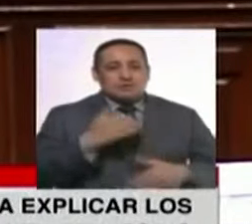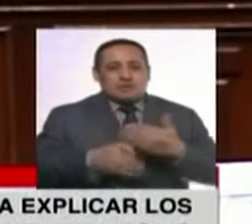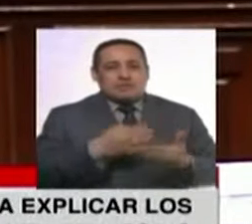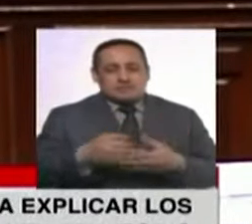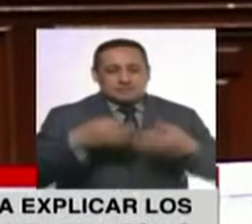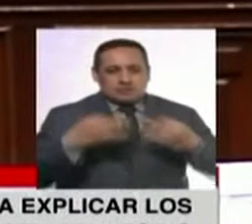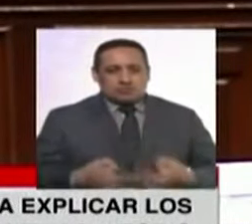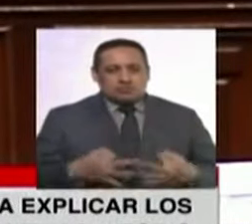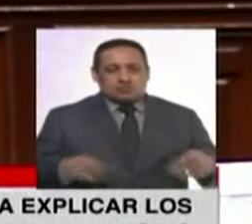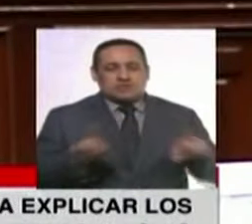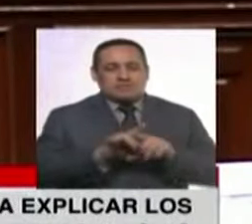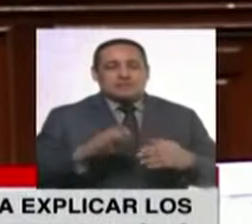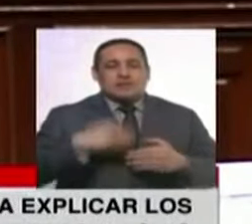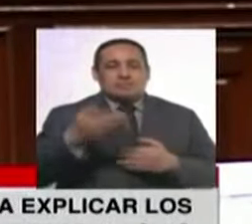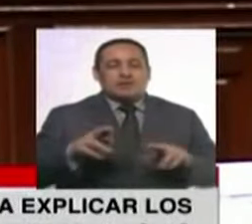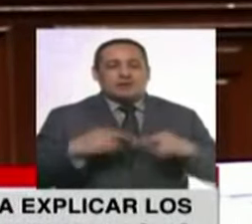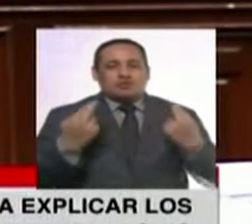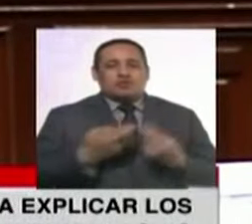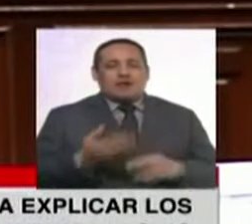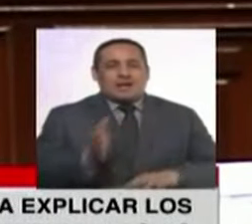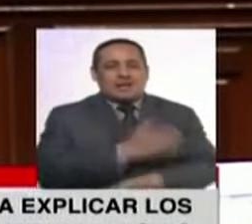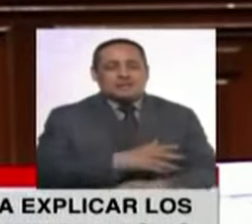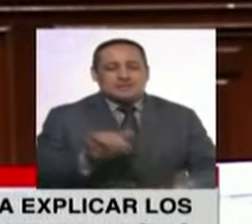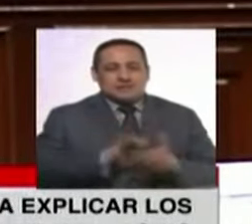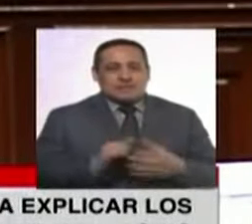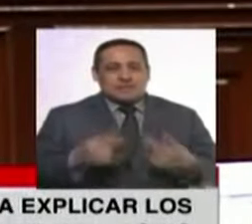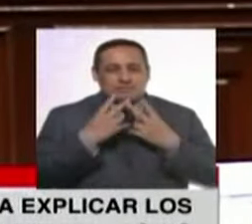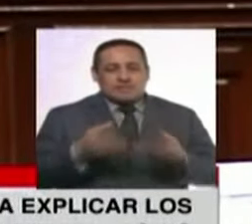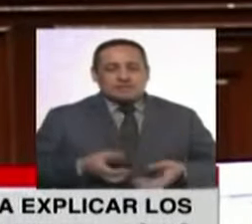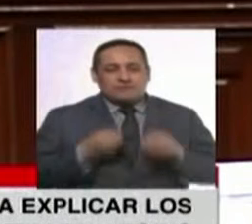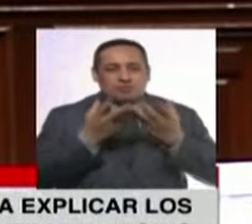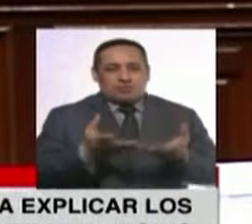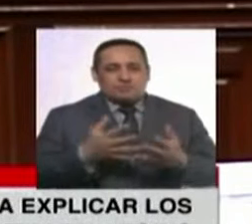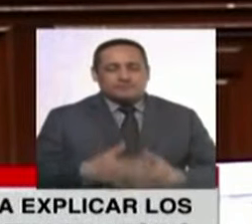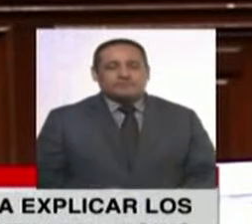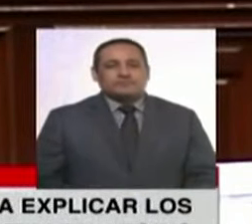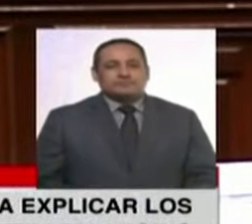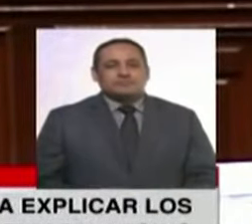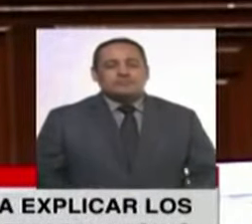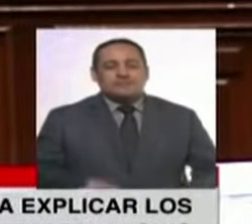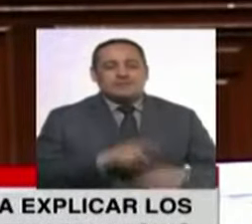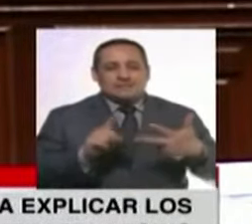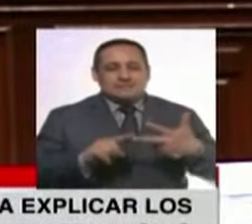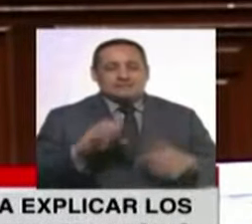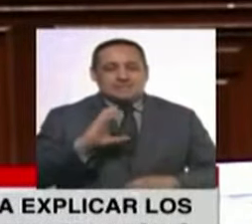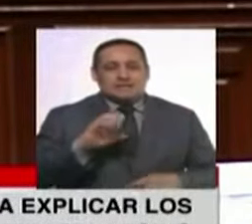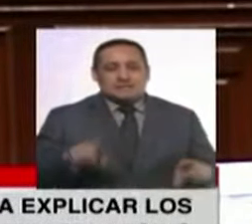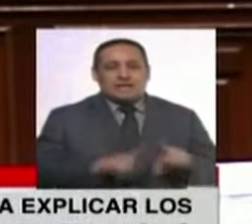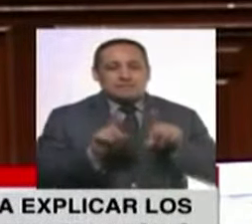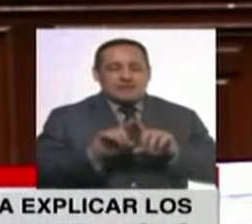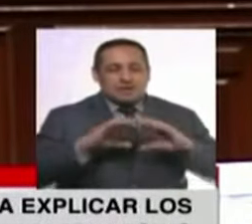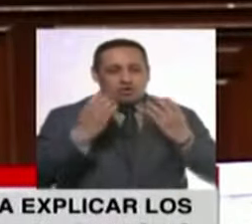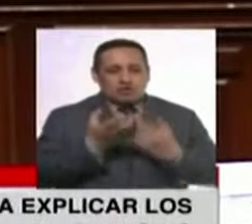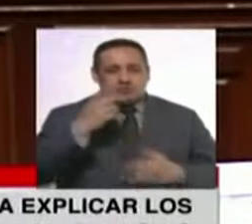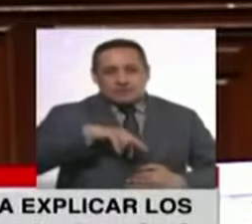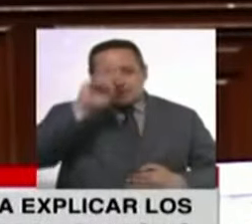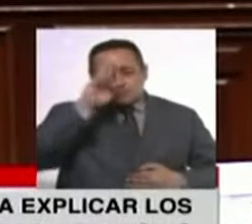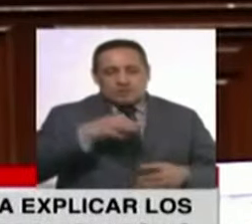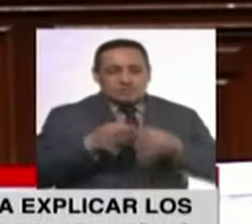efectúa indefectiblemente en la siguiente sesión a aquella en que se dio cuenta de la moción inciso c el pleno del Congreso